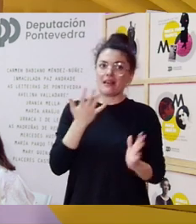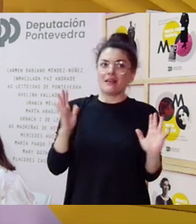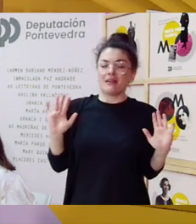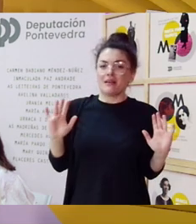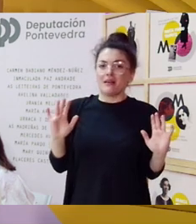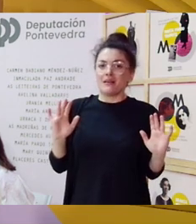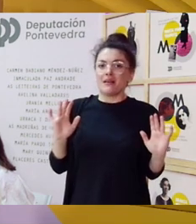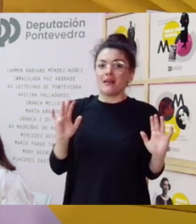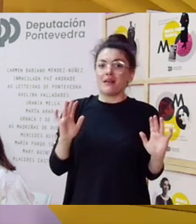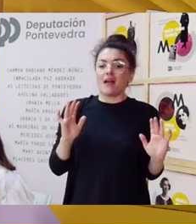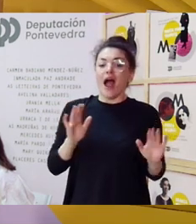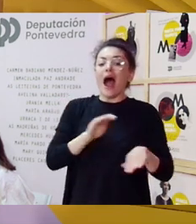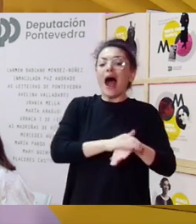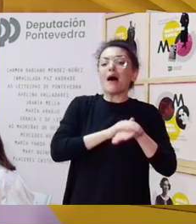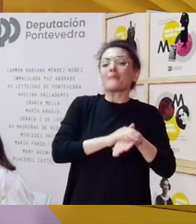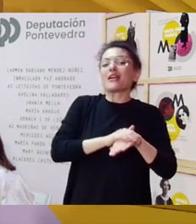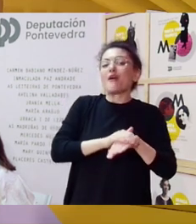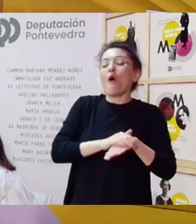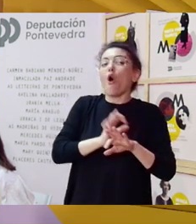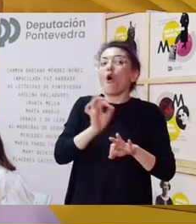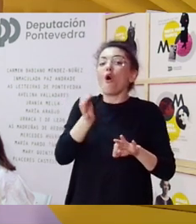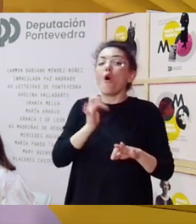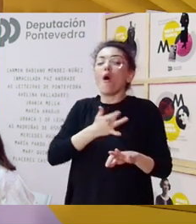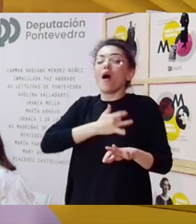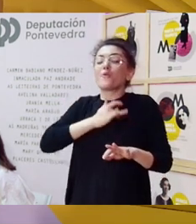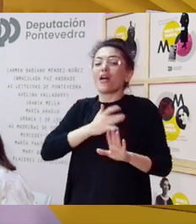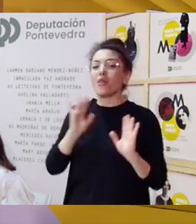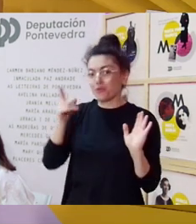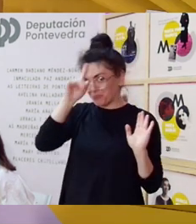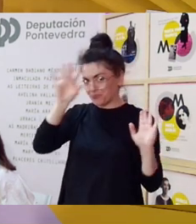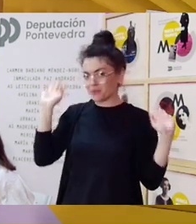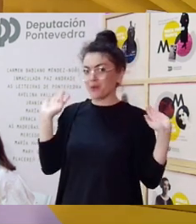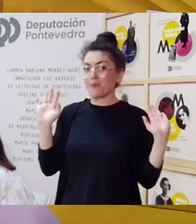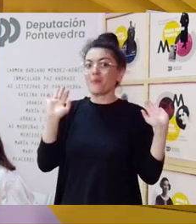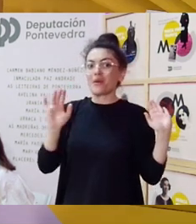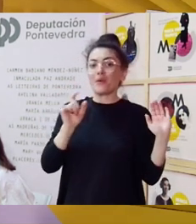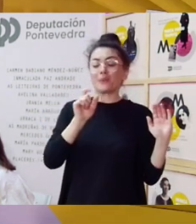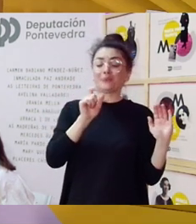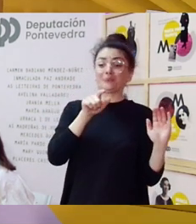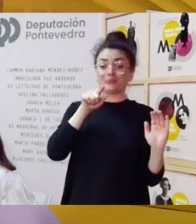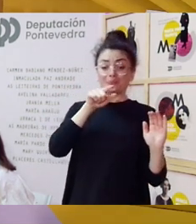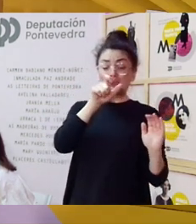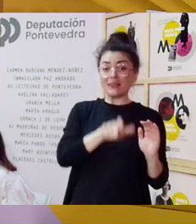simple amistad ou non. O certo é que el chamaballe Babica.